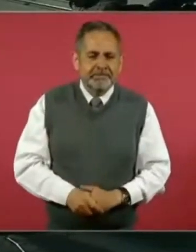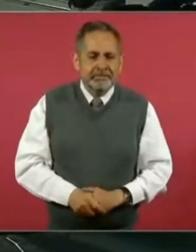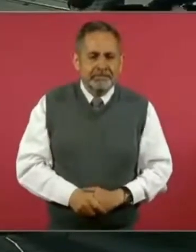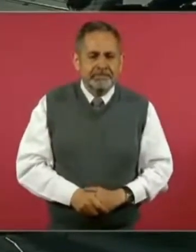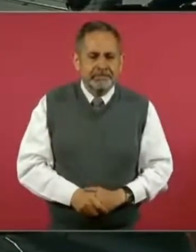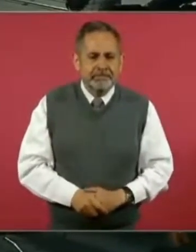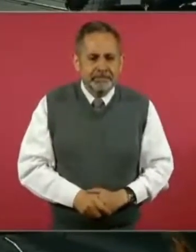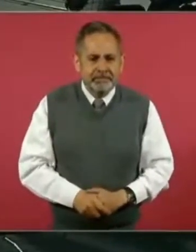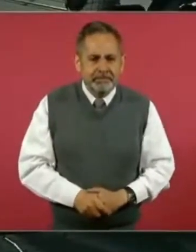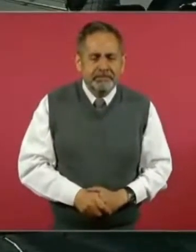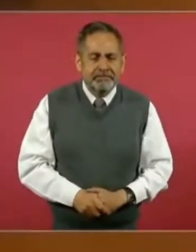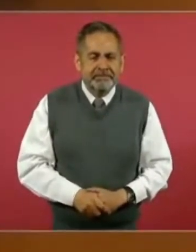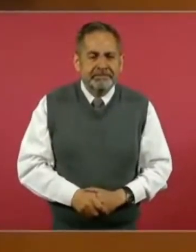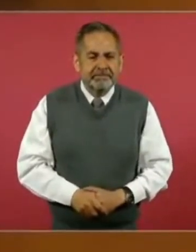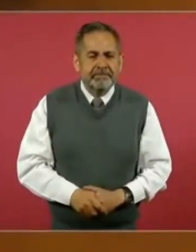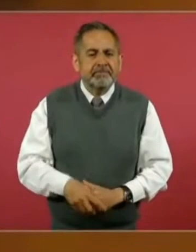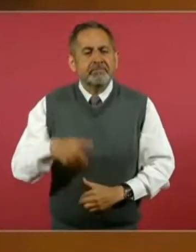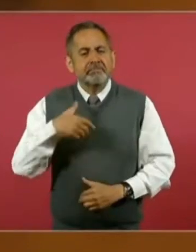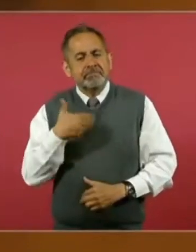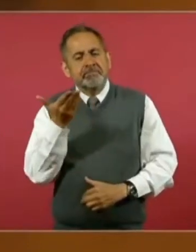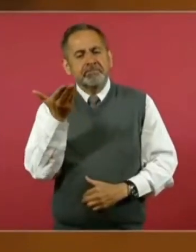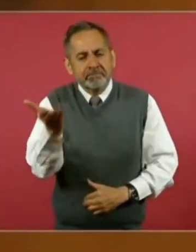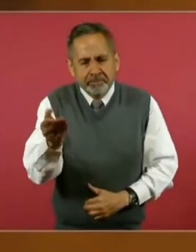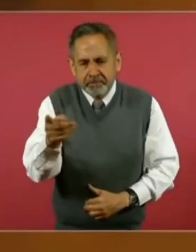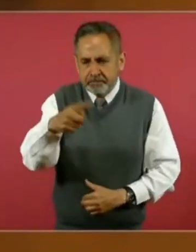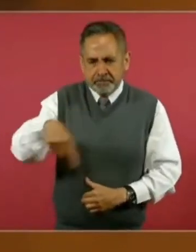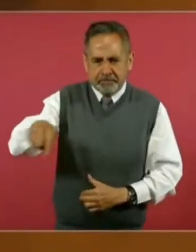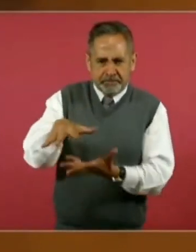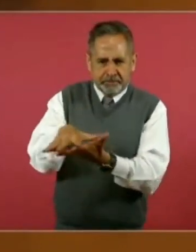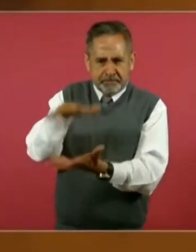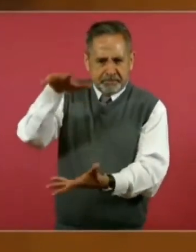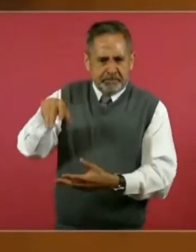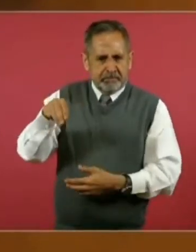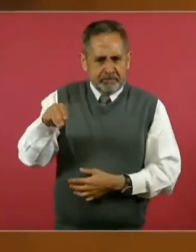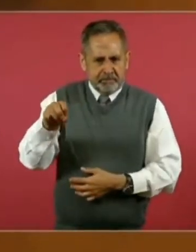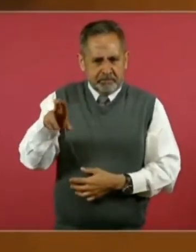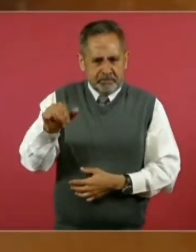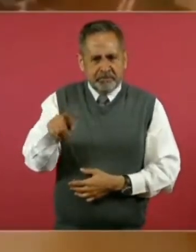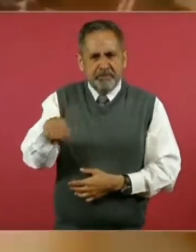Yo le pido a la bancada mayoritaria que